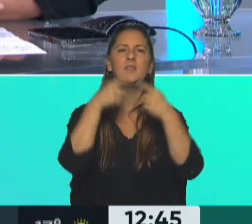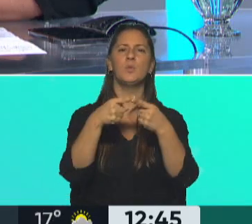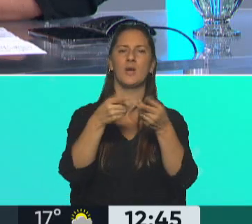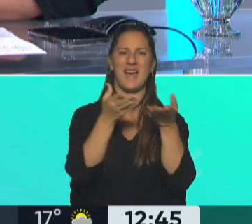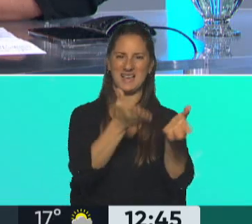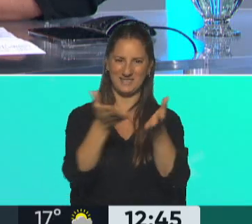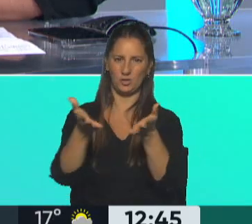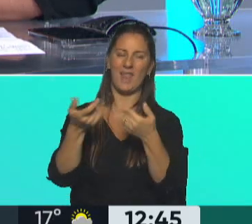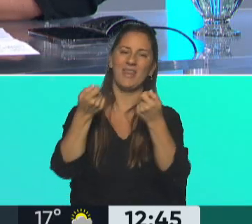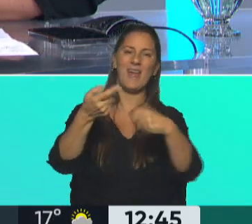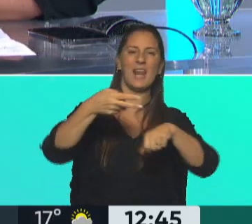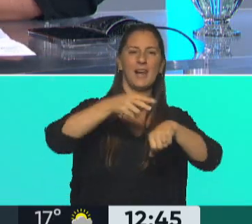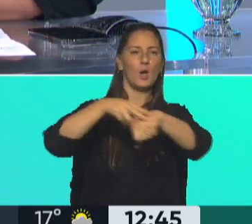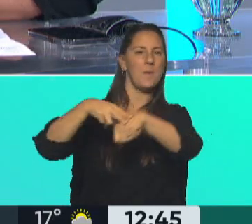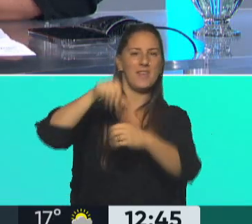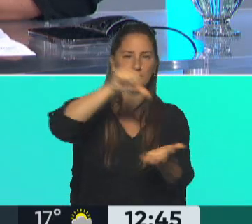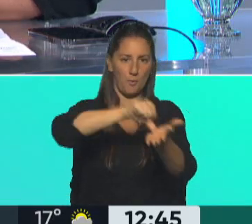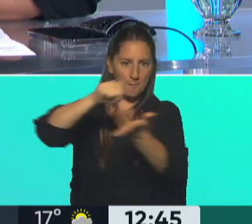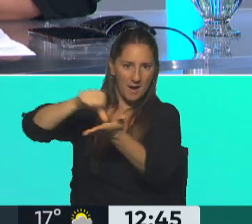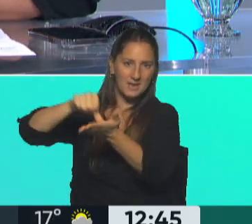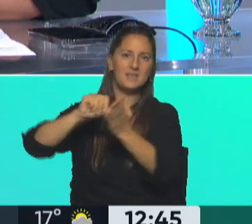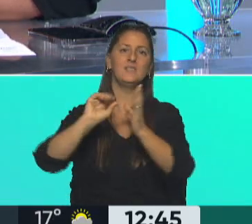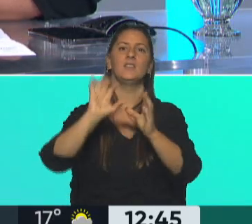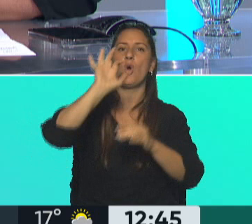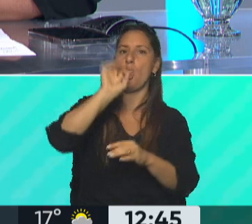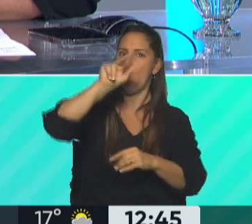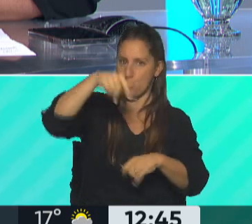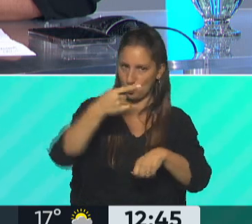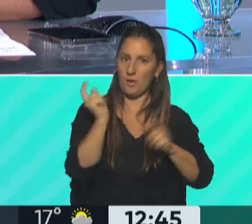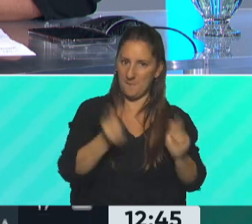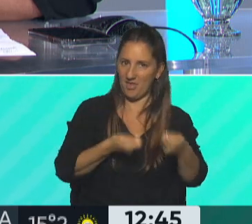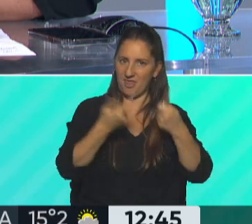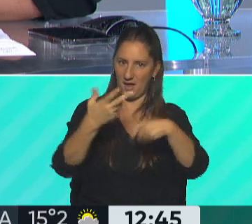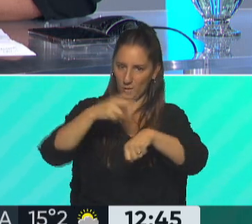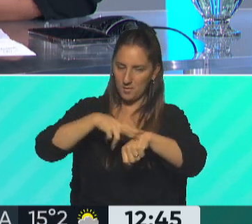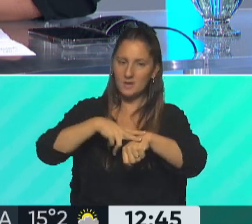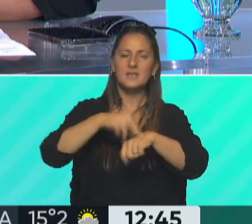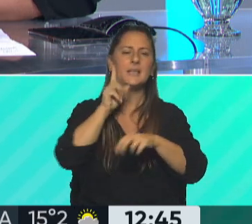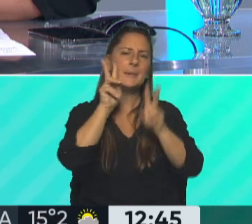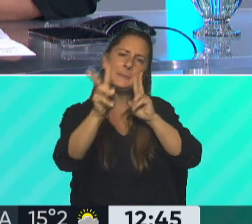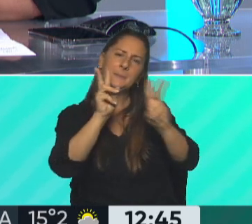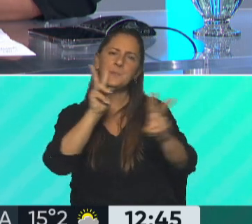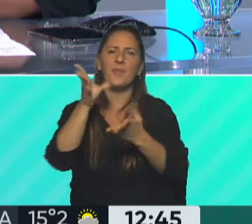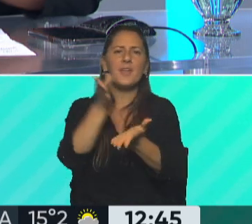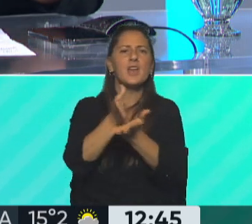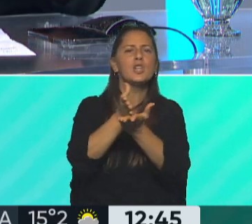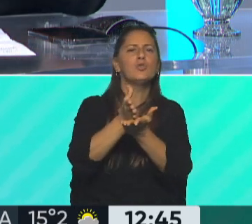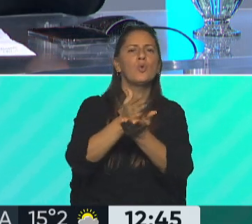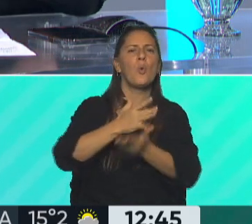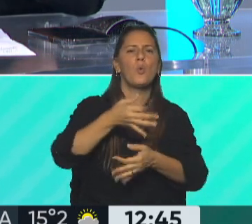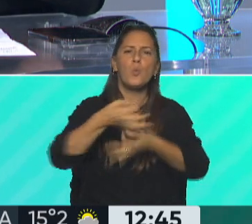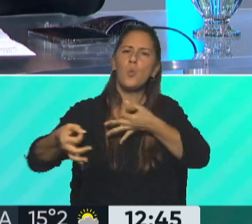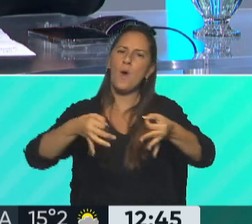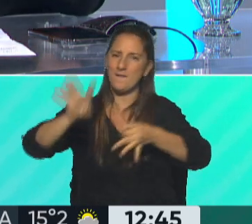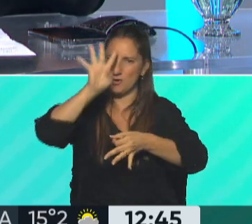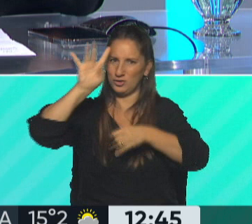brindar recomendaciones a los estados, a los órganos de Naciones Unidas, también visibilizar los derechos de los pueblos indígenas y coordinar